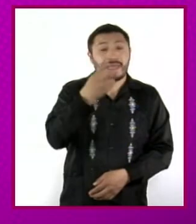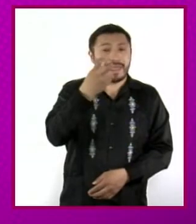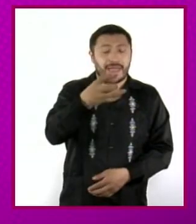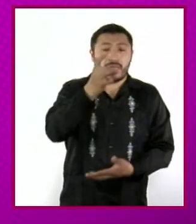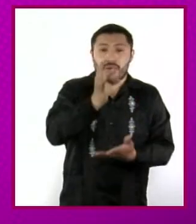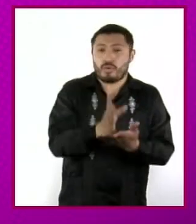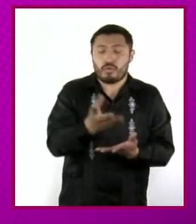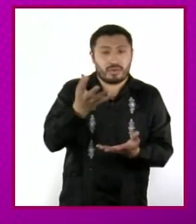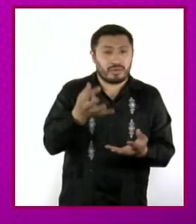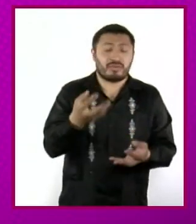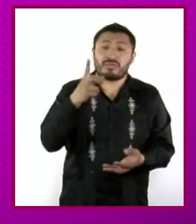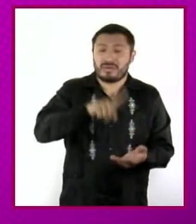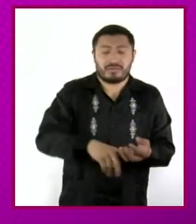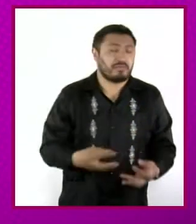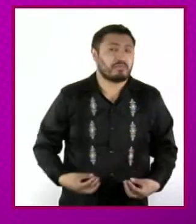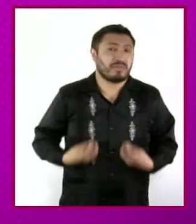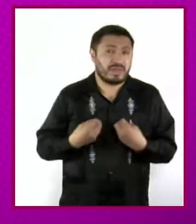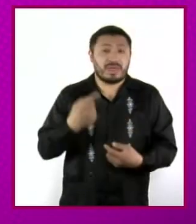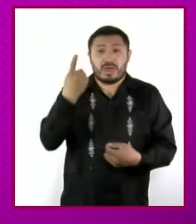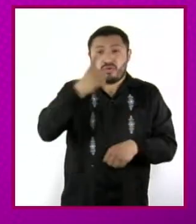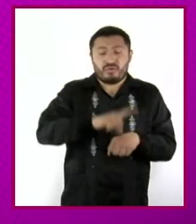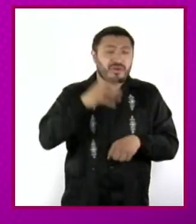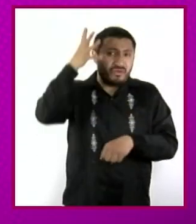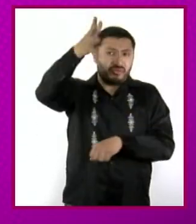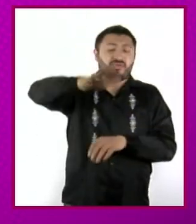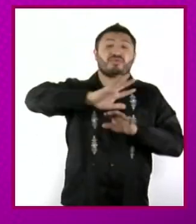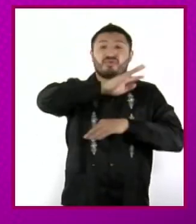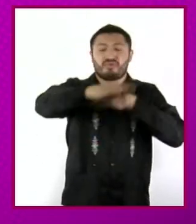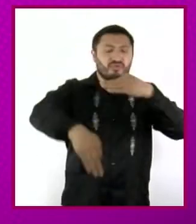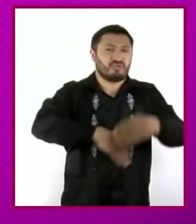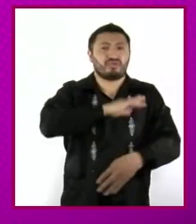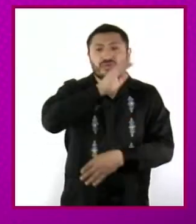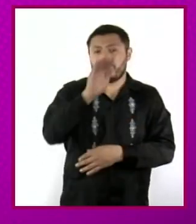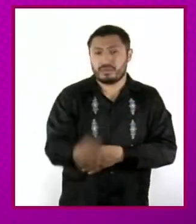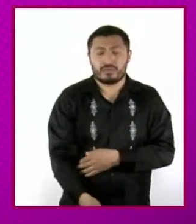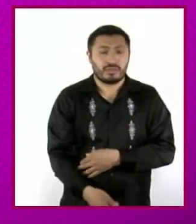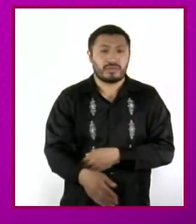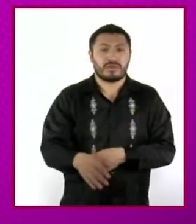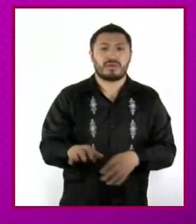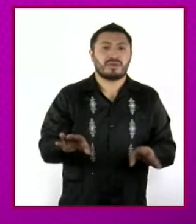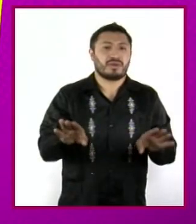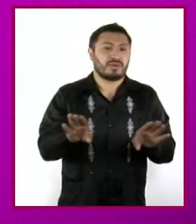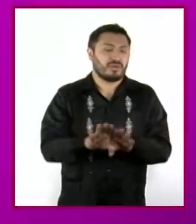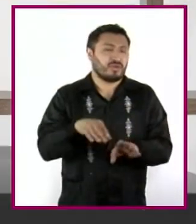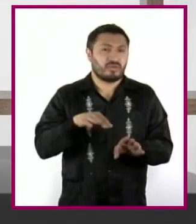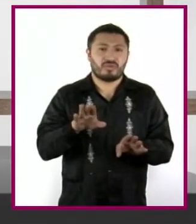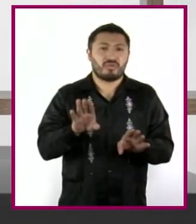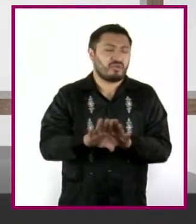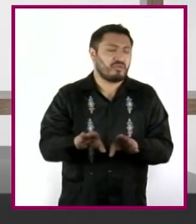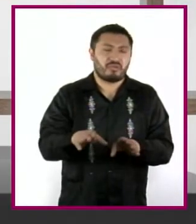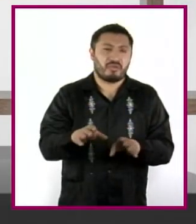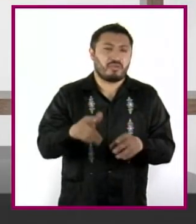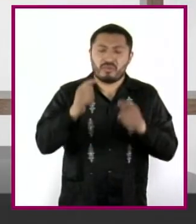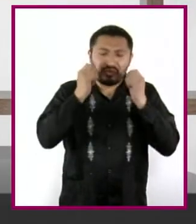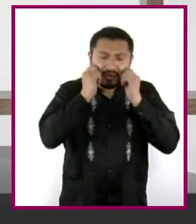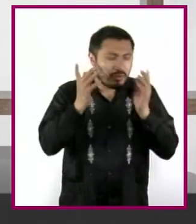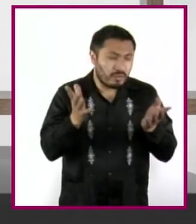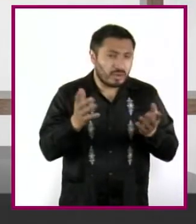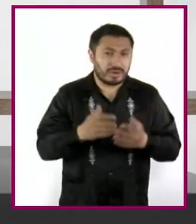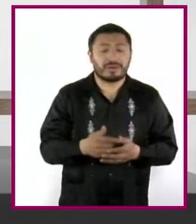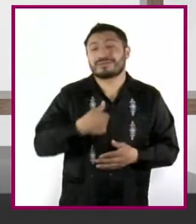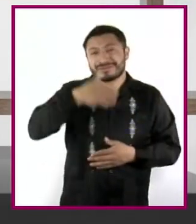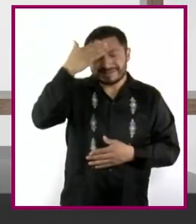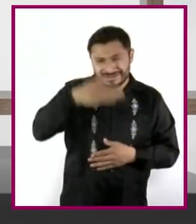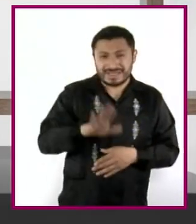en esta vida, que un día vamos a morir, de una forma o de otra. Lo sé, todo